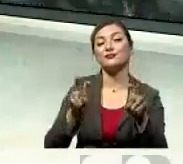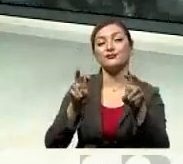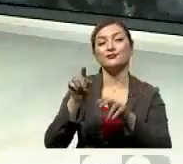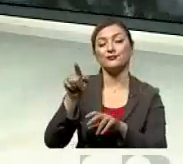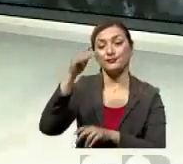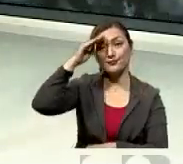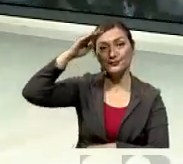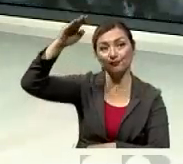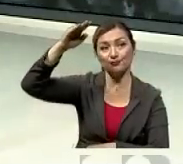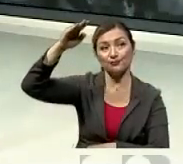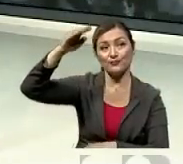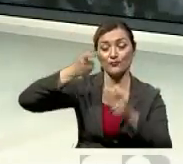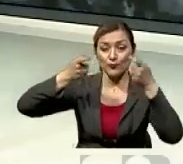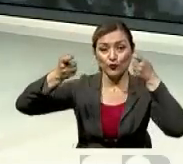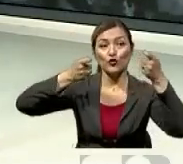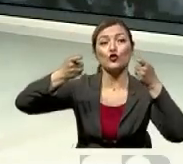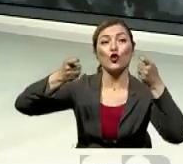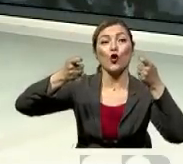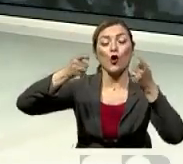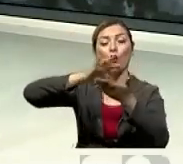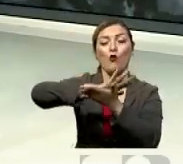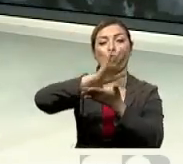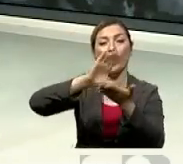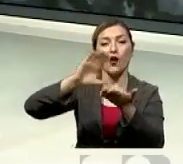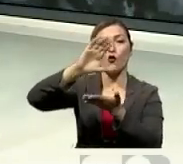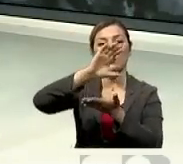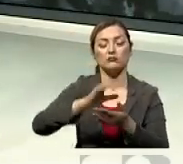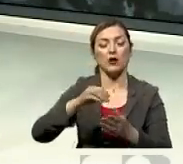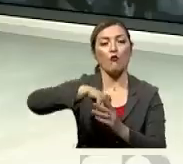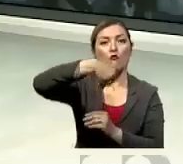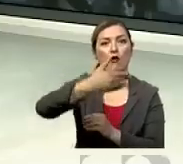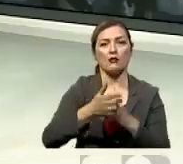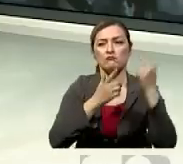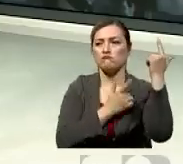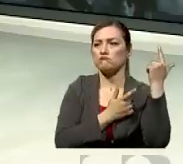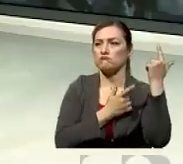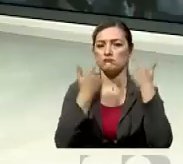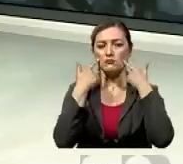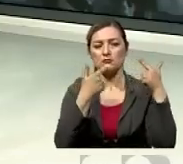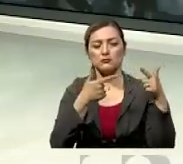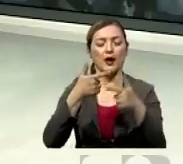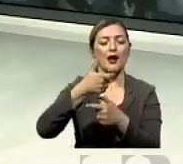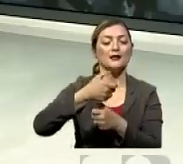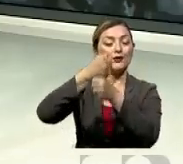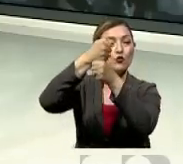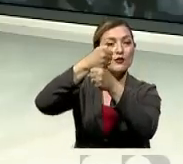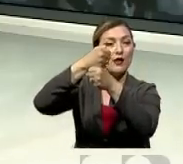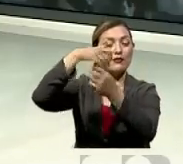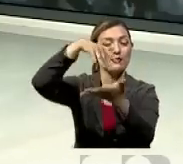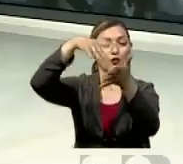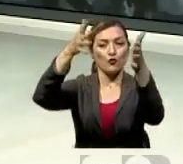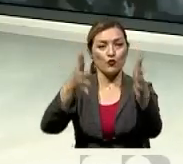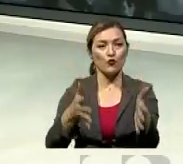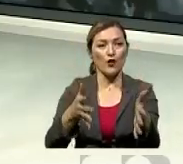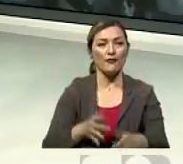que policías y agentes de control custodiarán los planteles educativos de Quito para brindar mayor seguridad a los estudiantes.